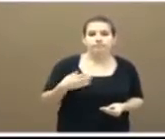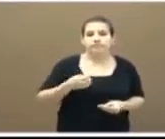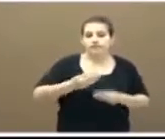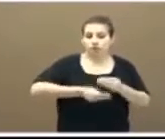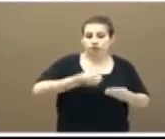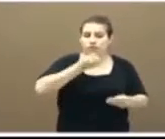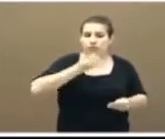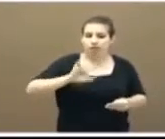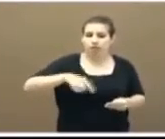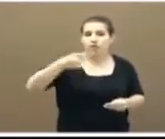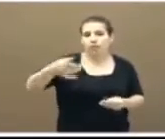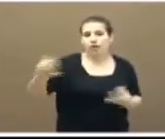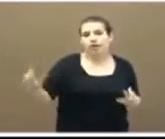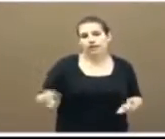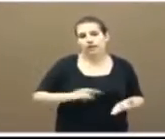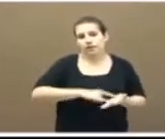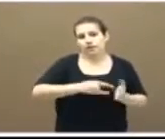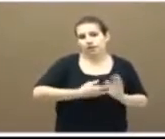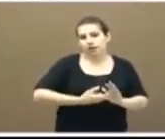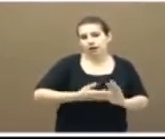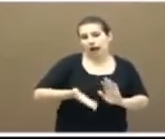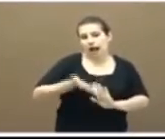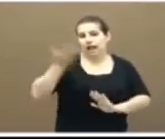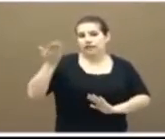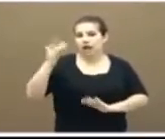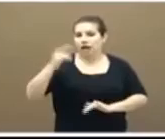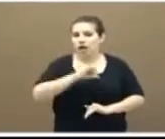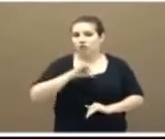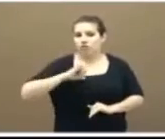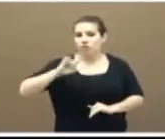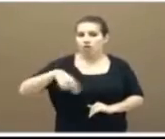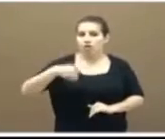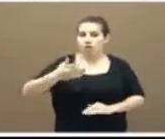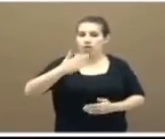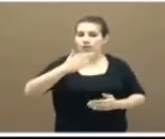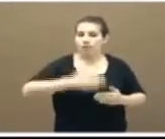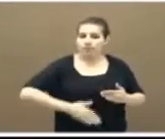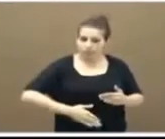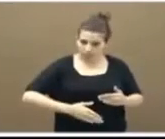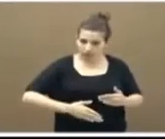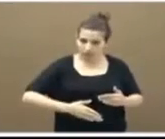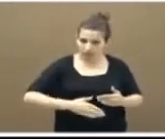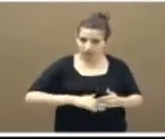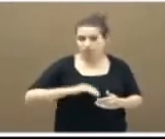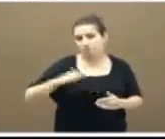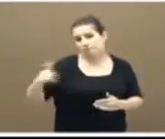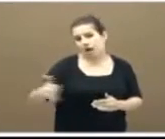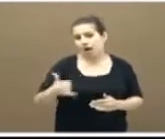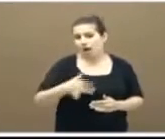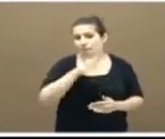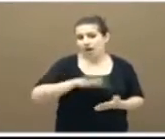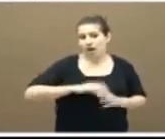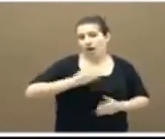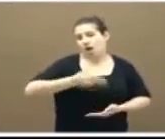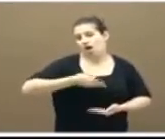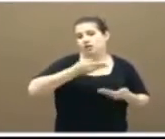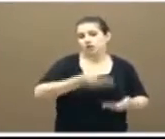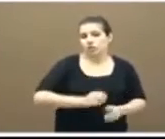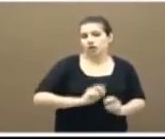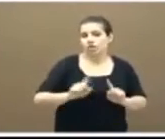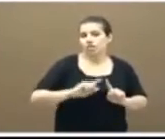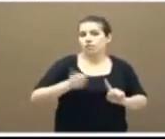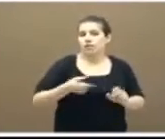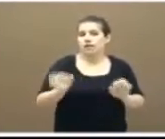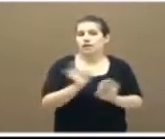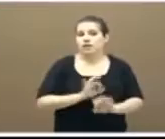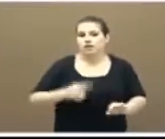da de alta con el plan de autónomos y se da de baja cuando acaba el plazo que ha transcurrido para no tener que devolver las ayudas. Queremos que sea de verdad un plan útil y estoy